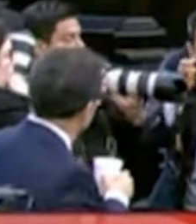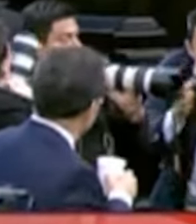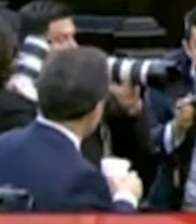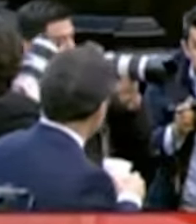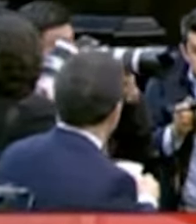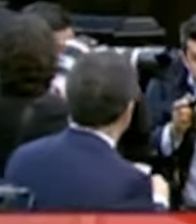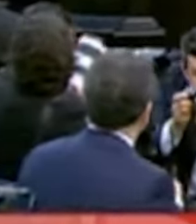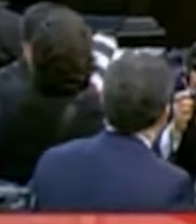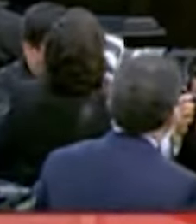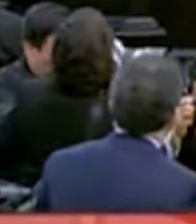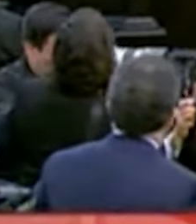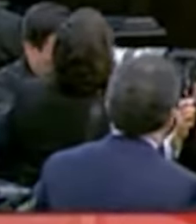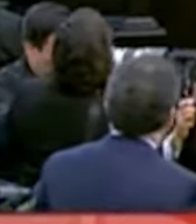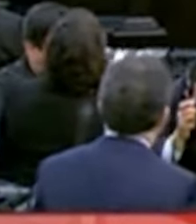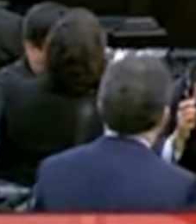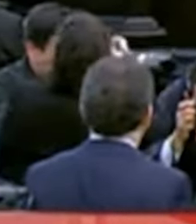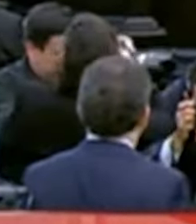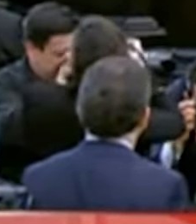¿Cómo se llama?